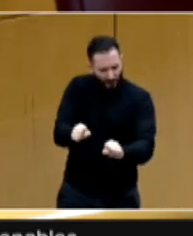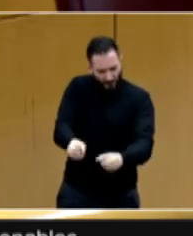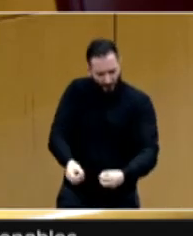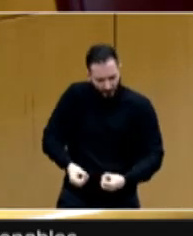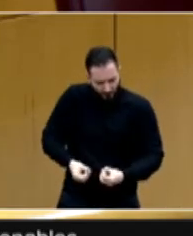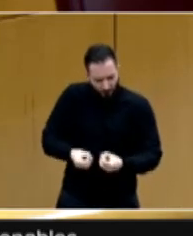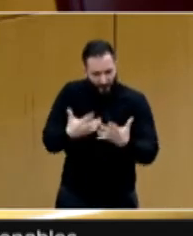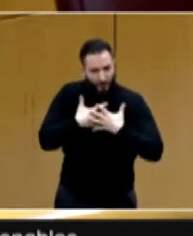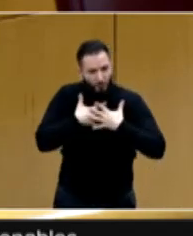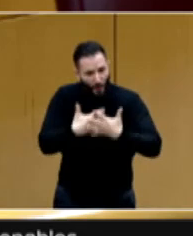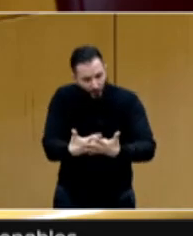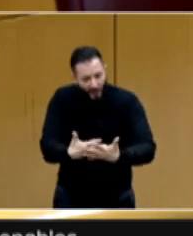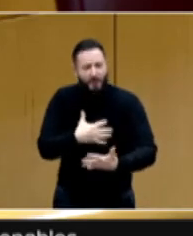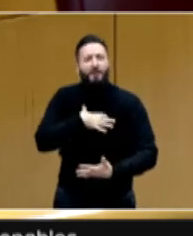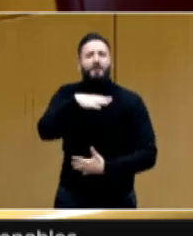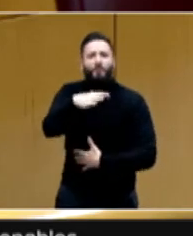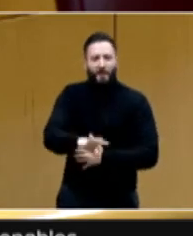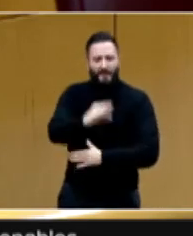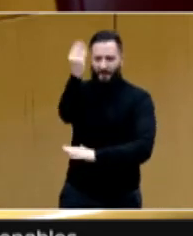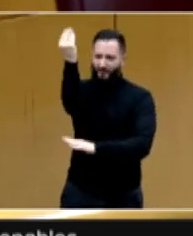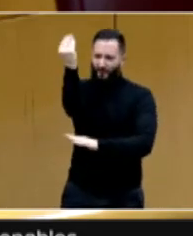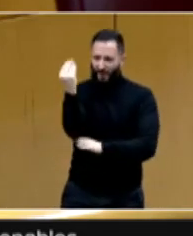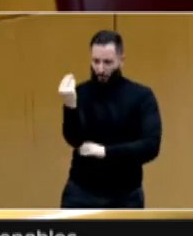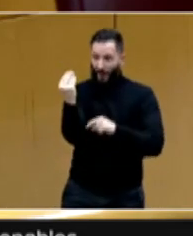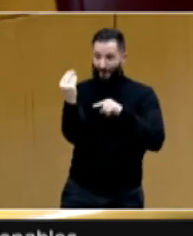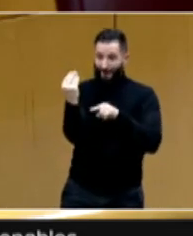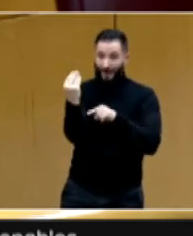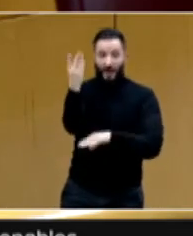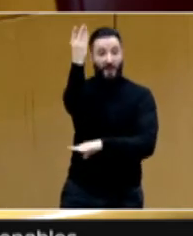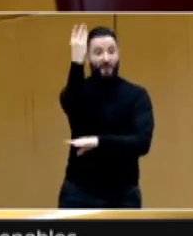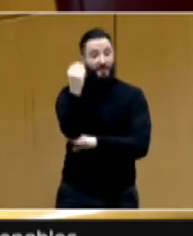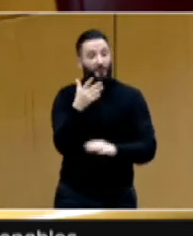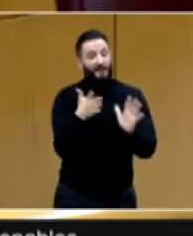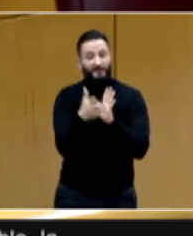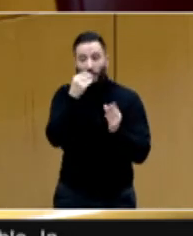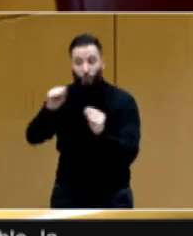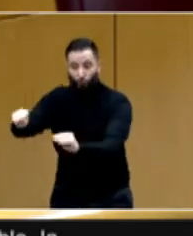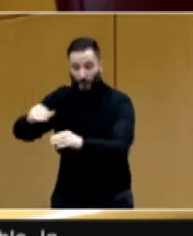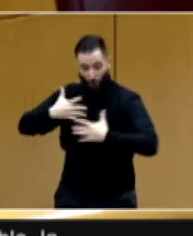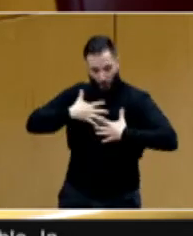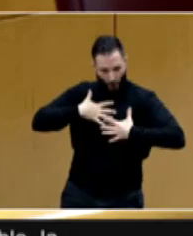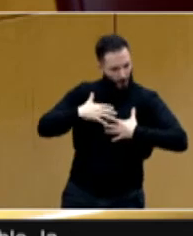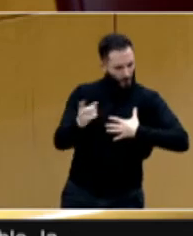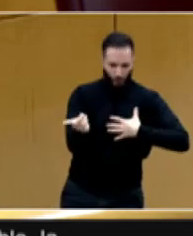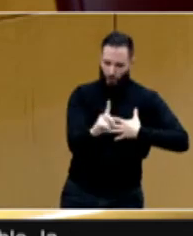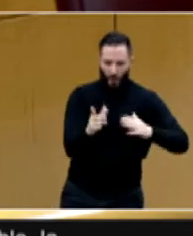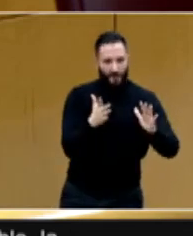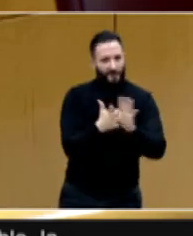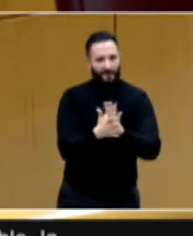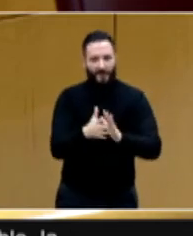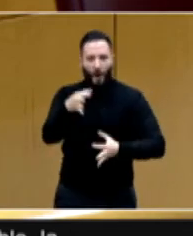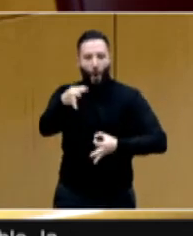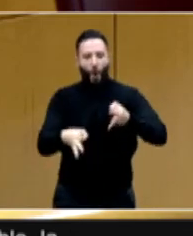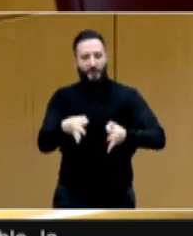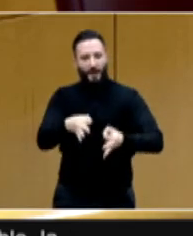voluntad se podrá acudir a esa figura que no es la sustitución es una figura propia de nuestro ordenamiento